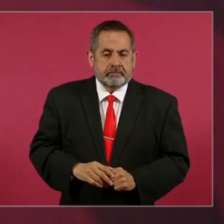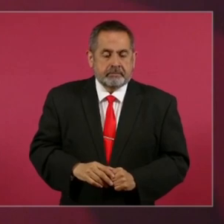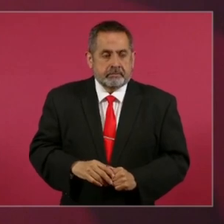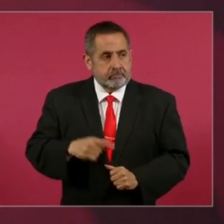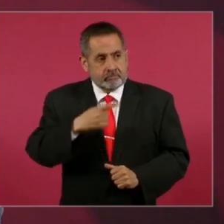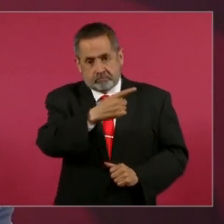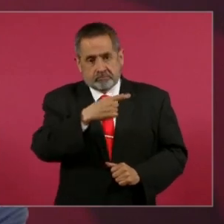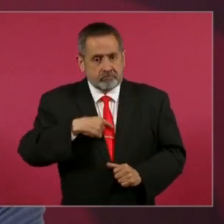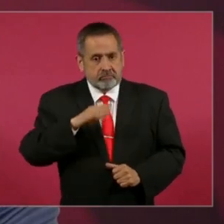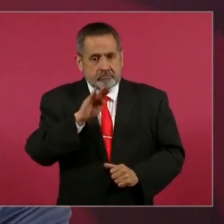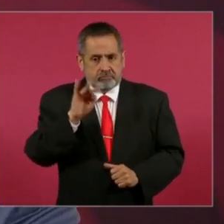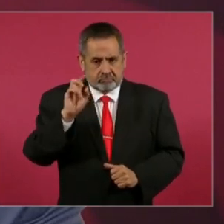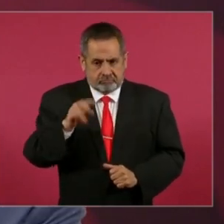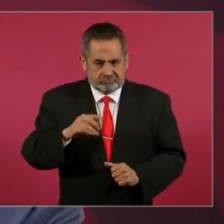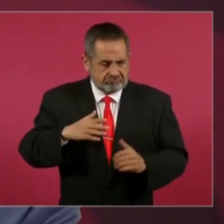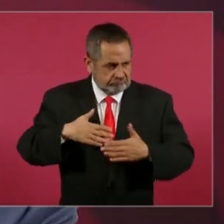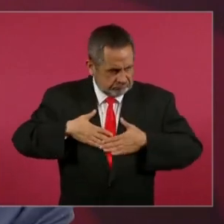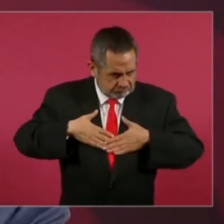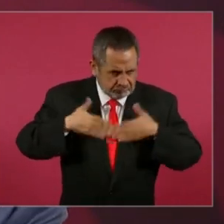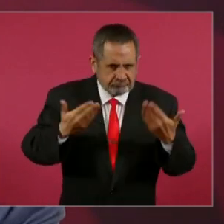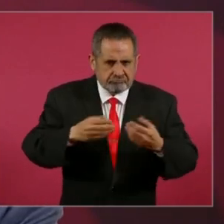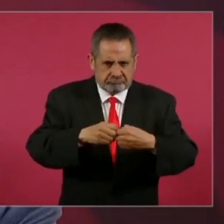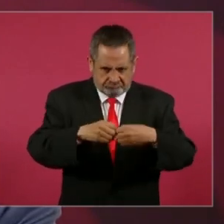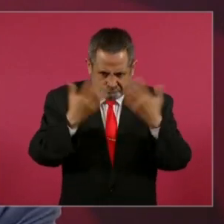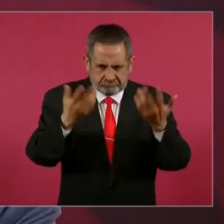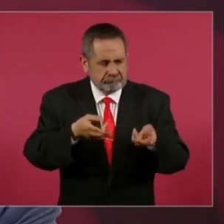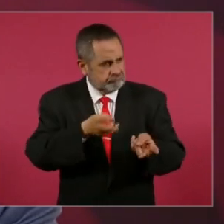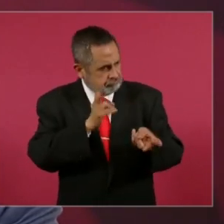la posibilidad de hablar claro, sincero.